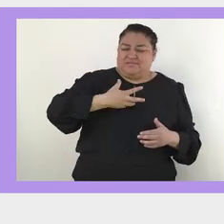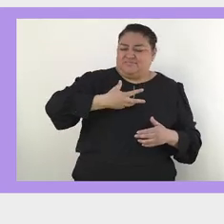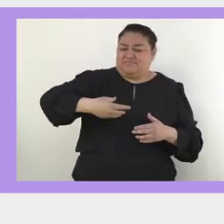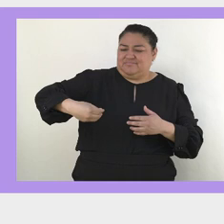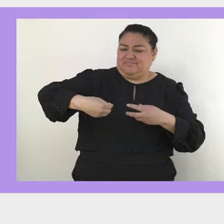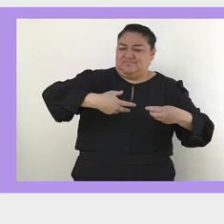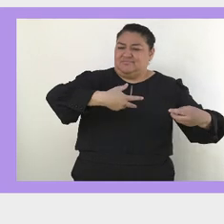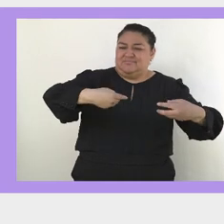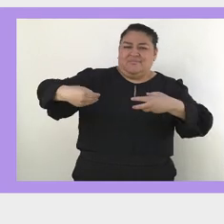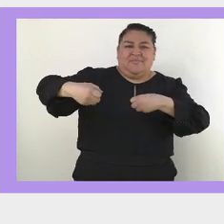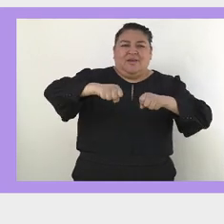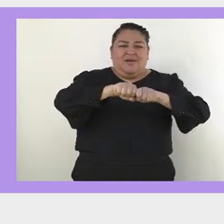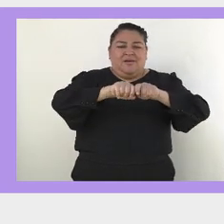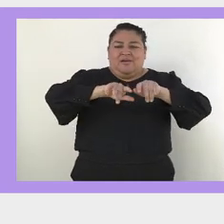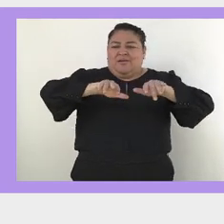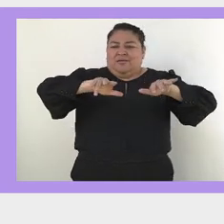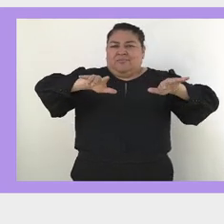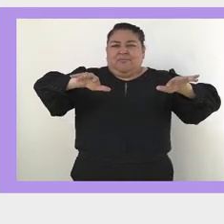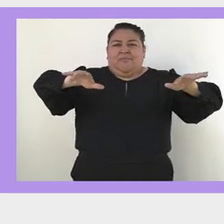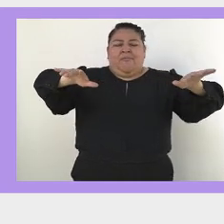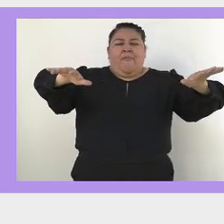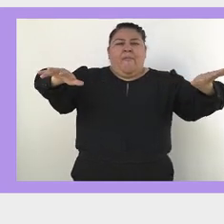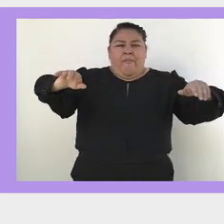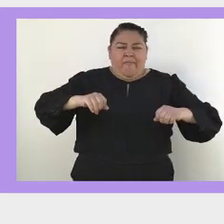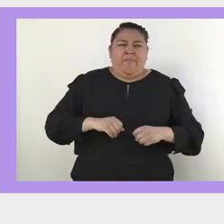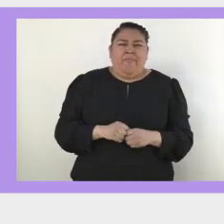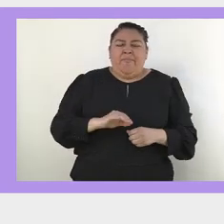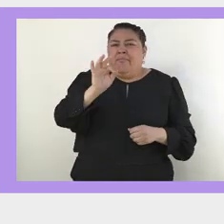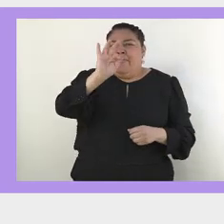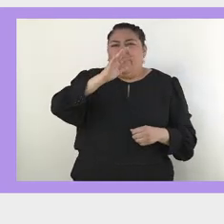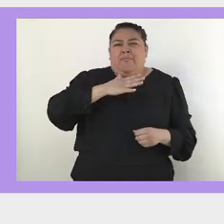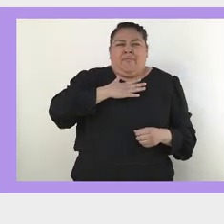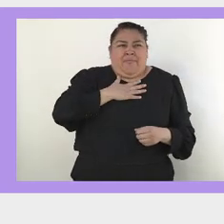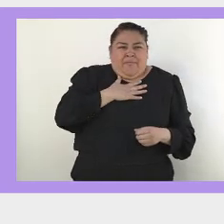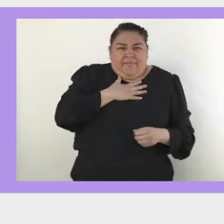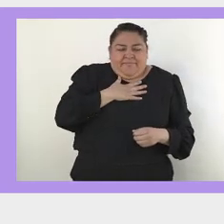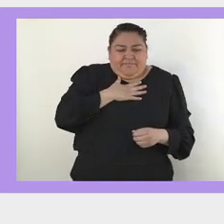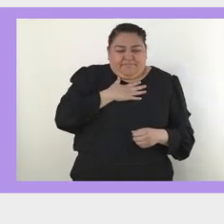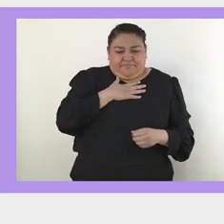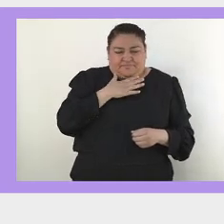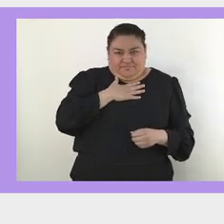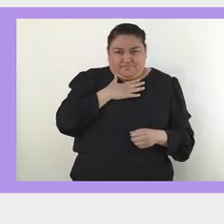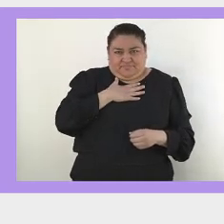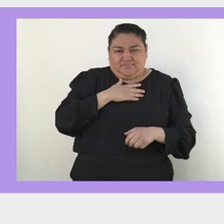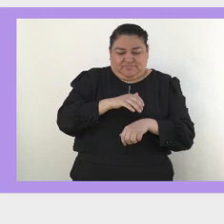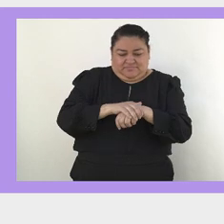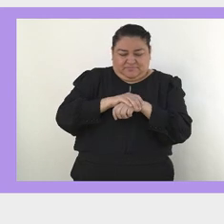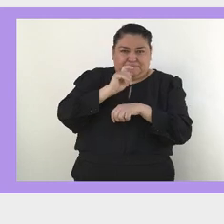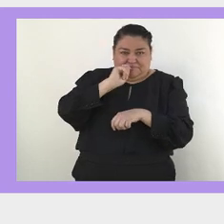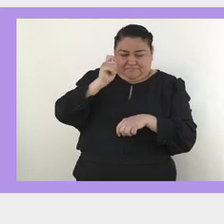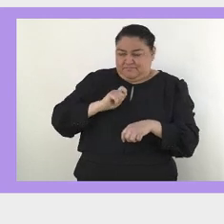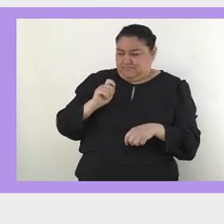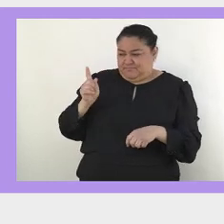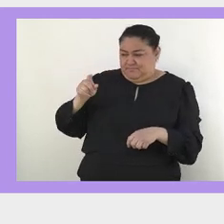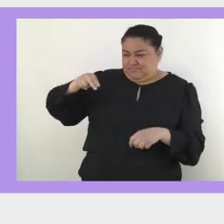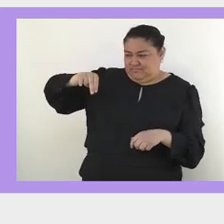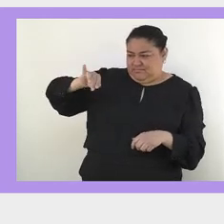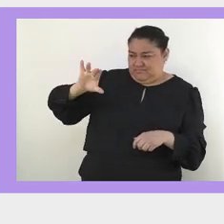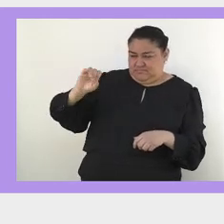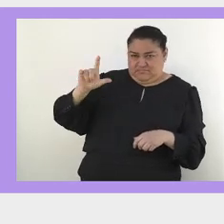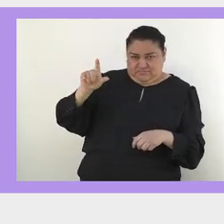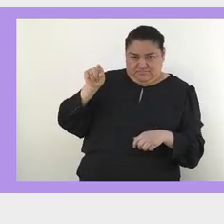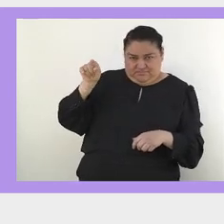no yo creo que no sé si yo veo por ejemplo pues tengo a mi mejor amiga que se llama Nicole que es representante